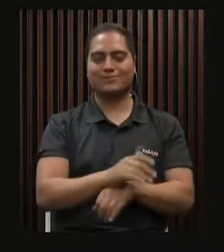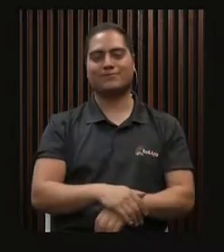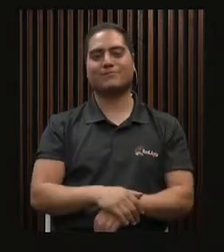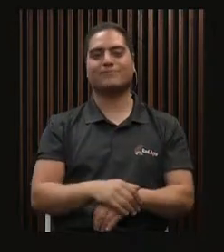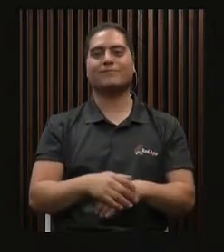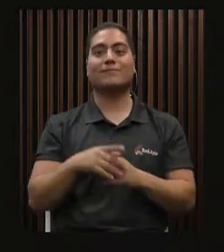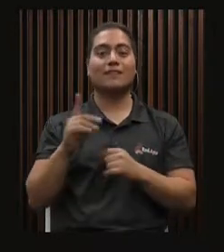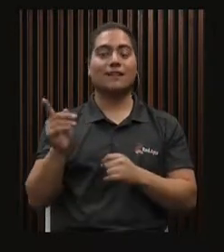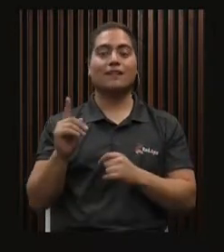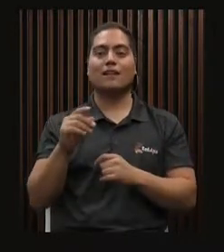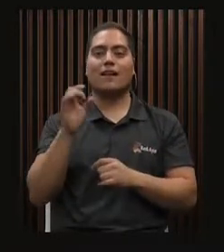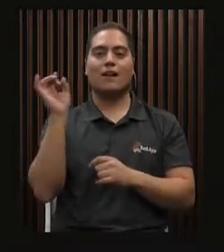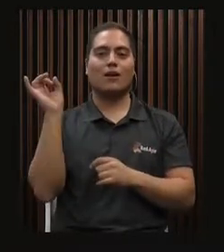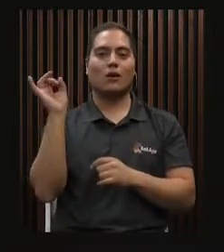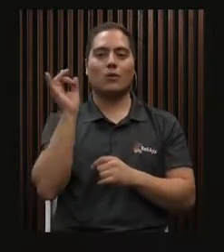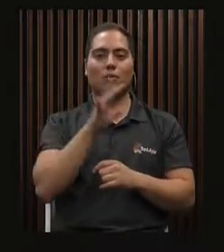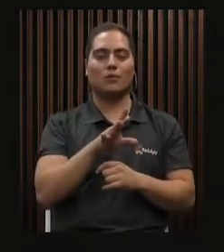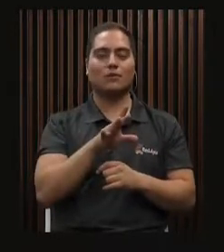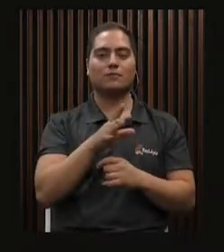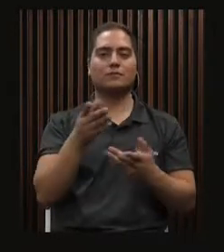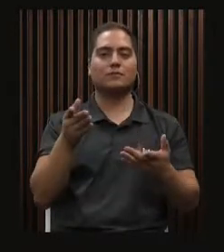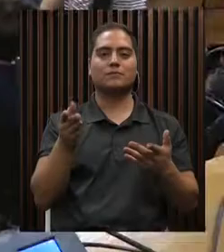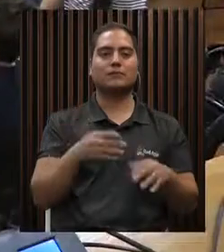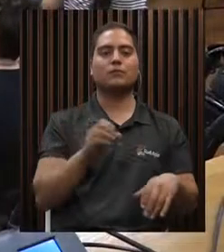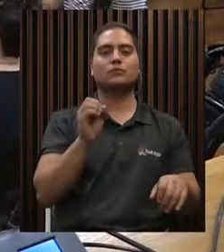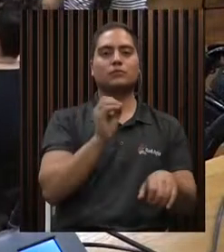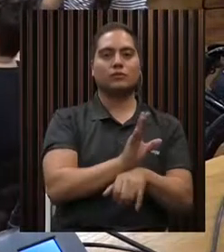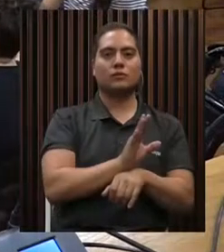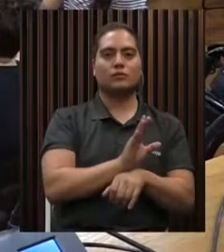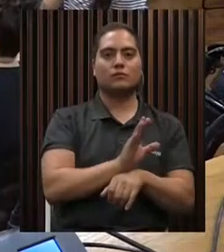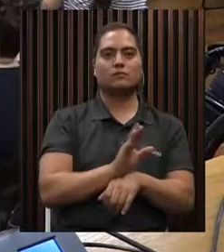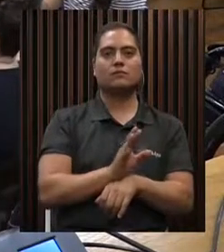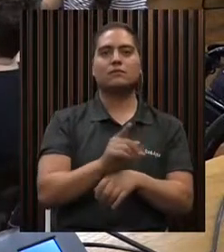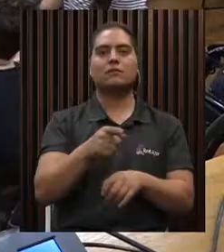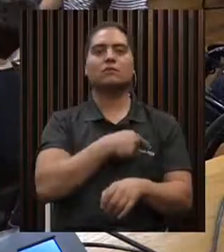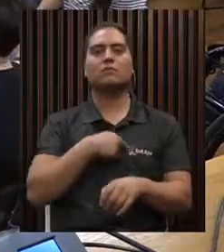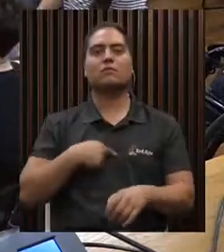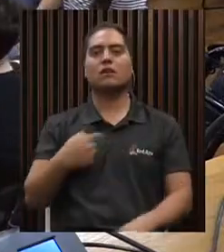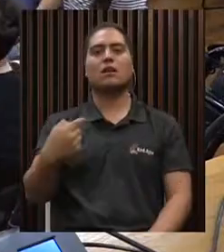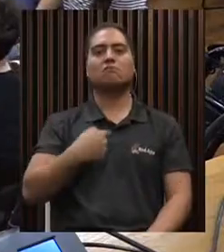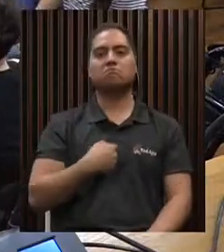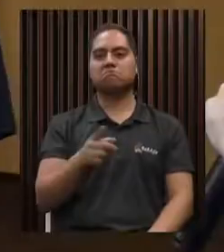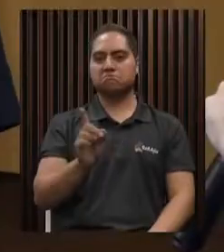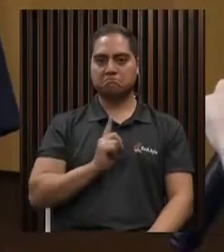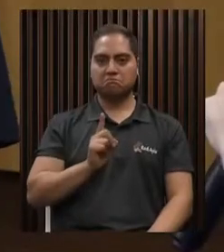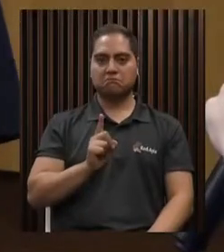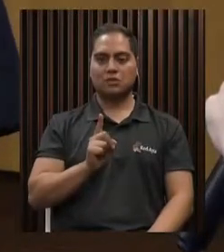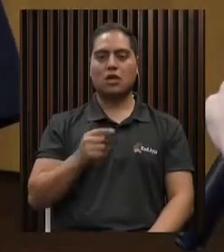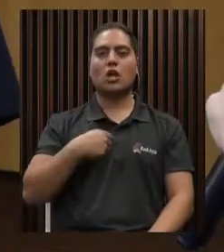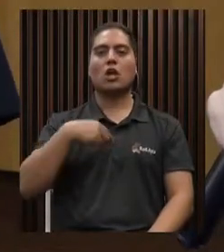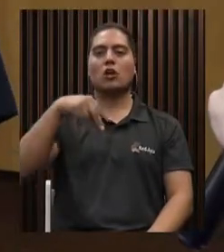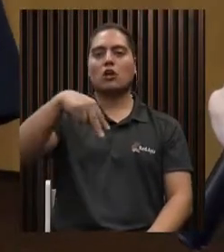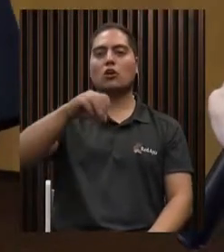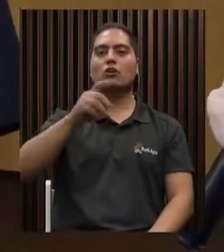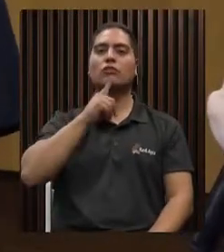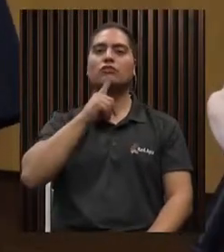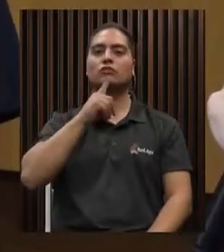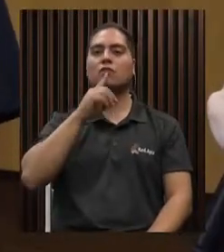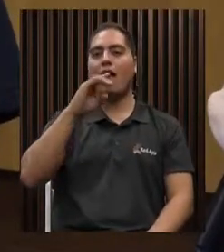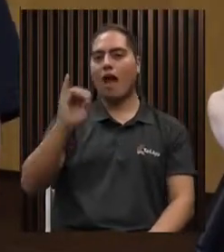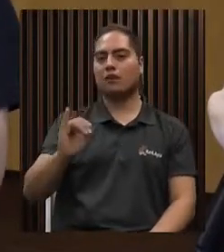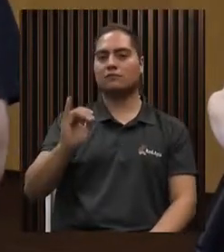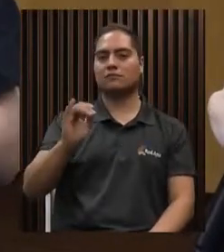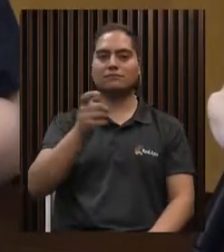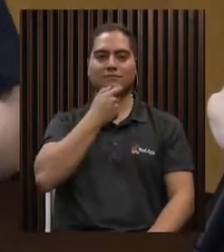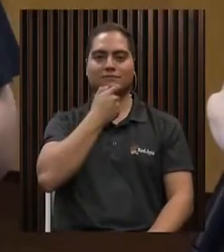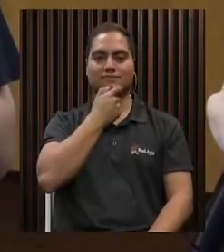es la última presión de un show que se llama Not I, no yo. Y lo que decimos ahí es que hacemos una producción de